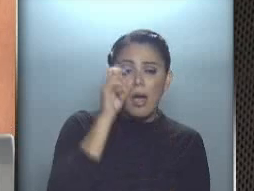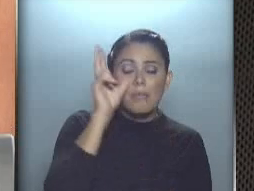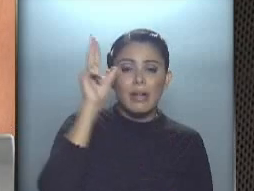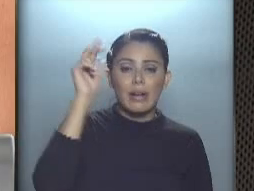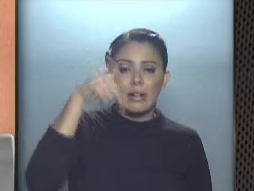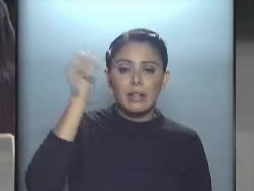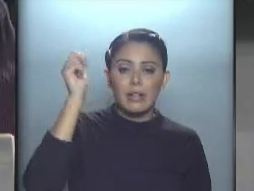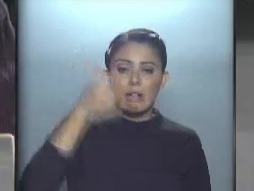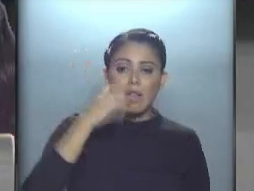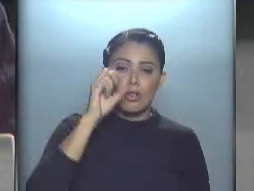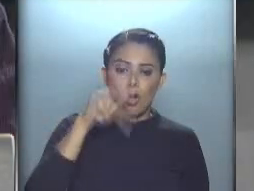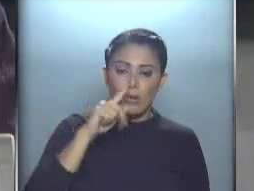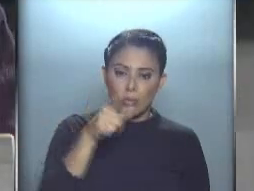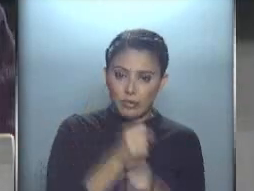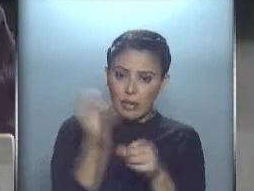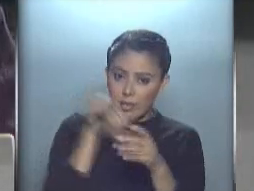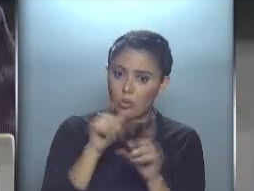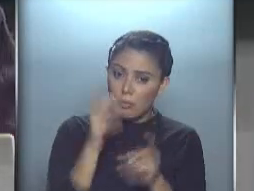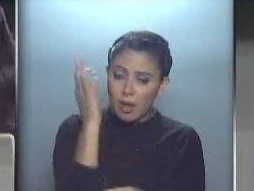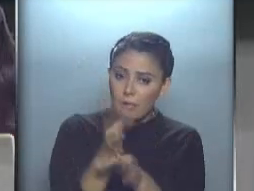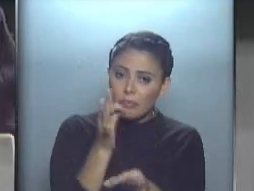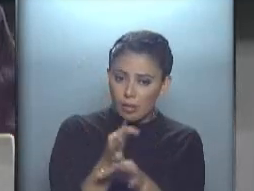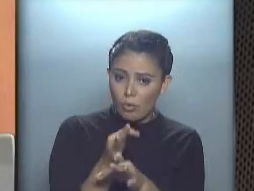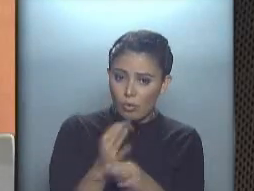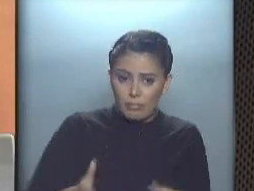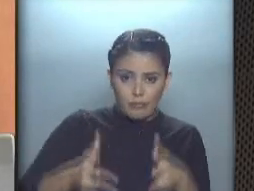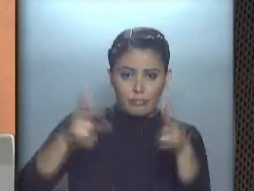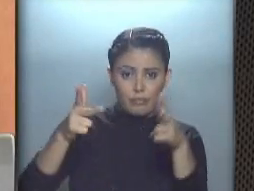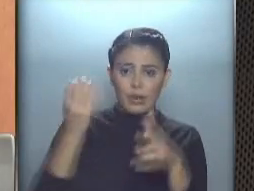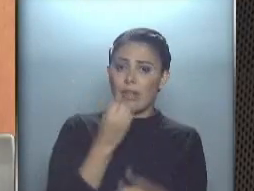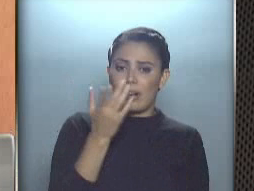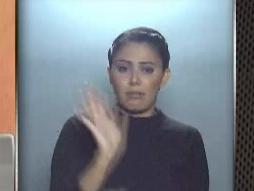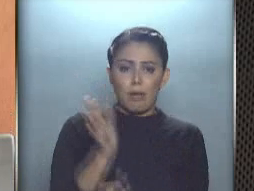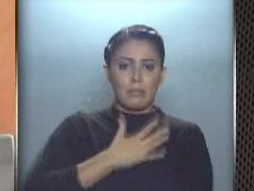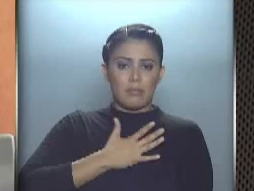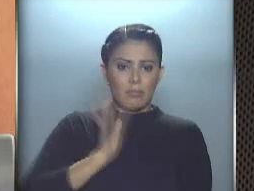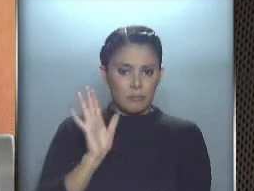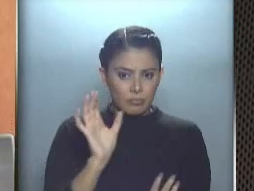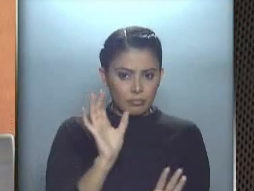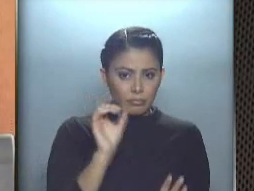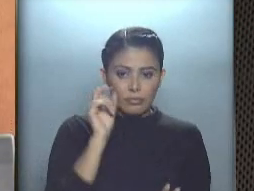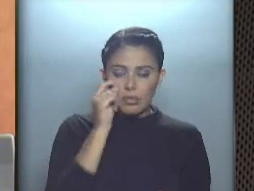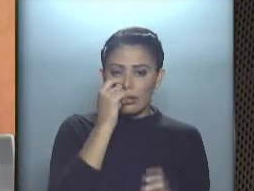sos personal de esa institución, es una escuela, es un edificio que se ha declarado histórico y ahora